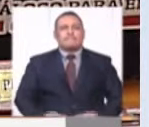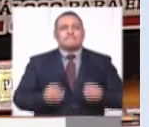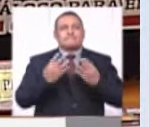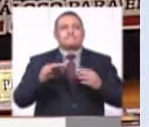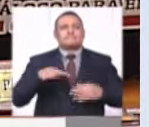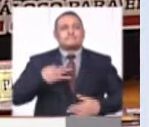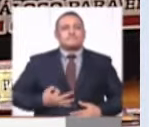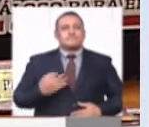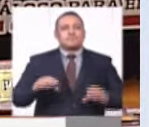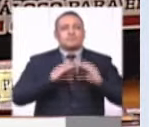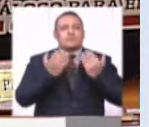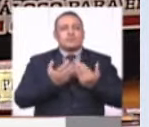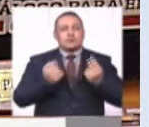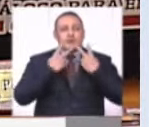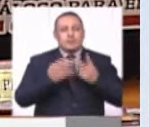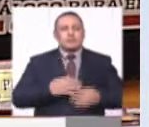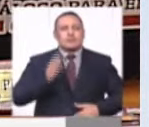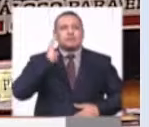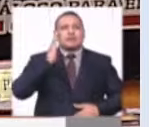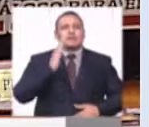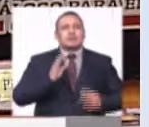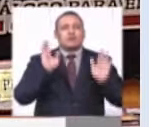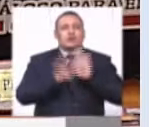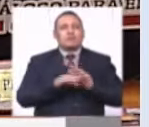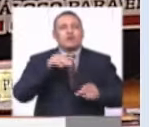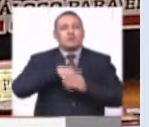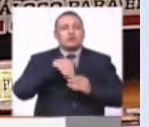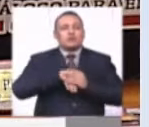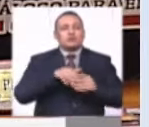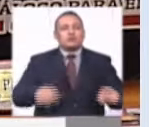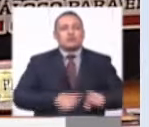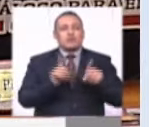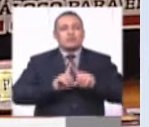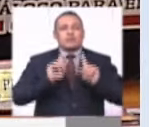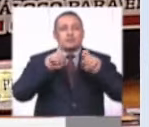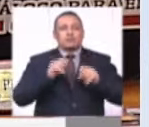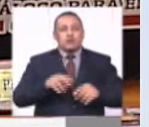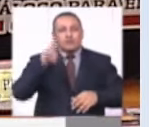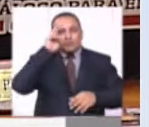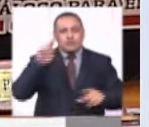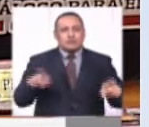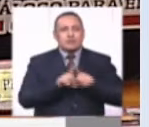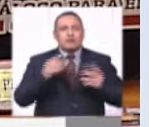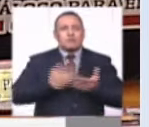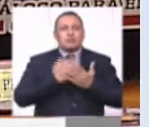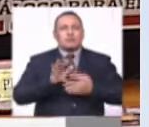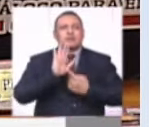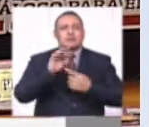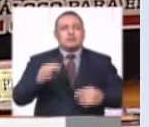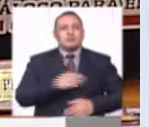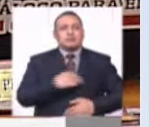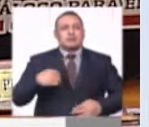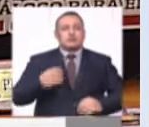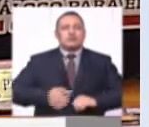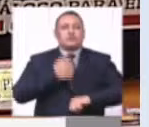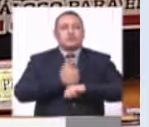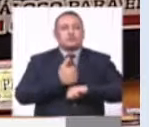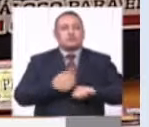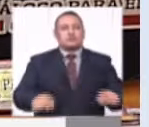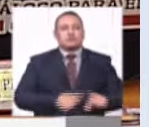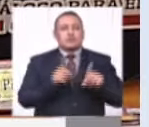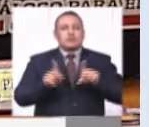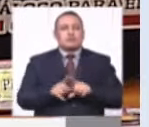Señores congresistas, se va a someter a votación la cuestión de confianza planteada por el presidente del Consejo de